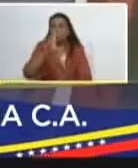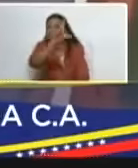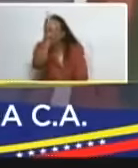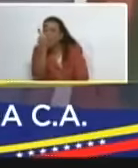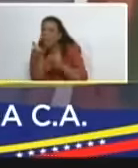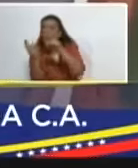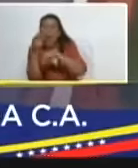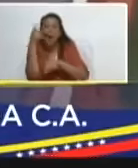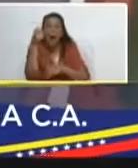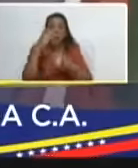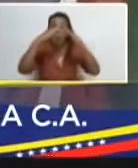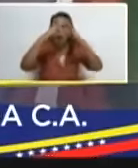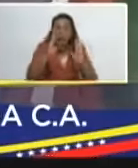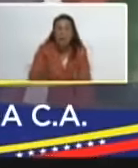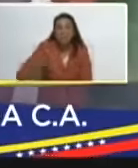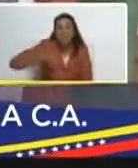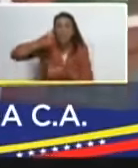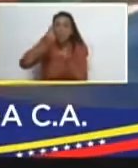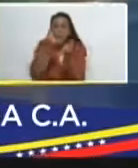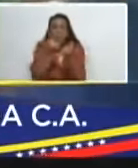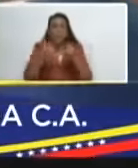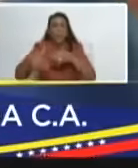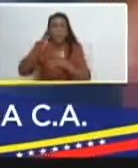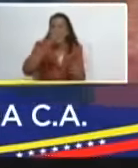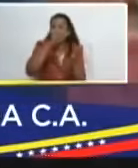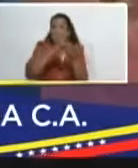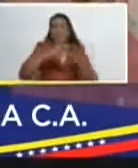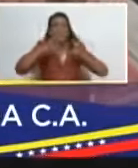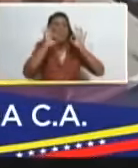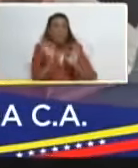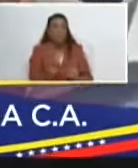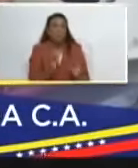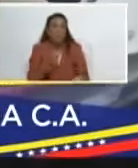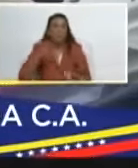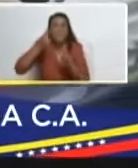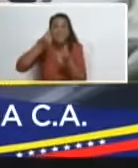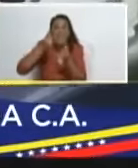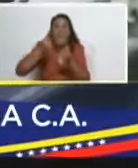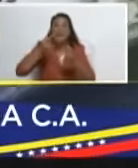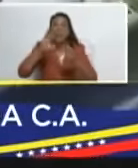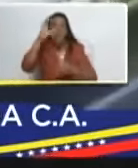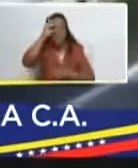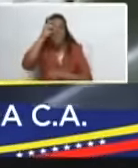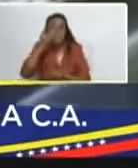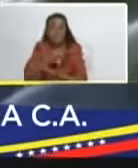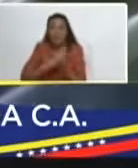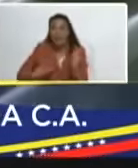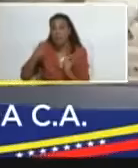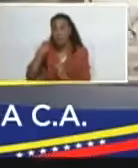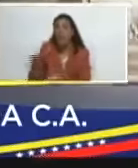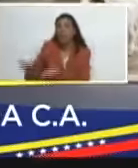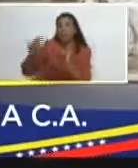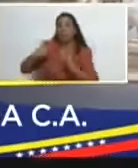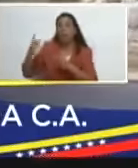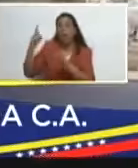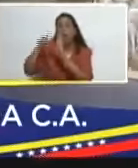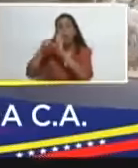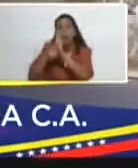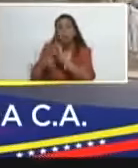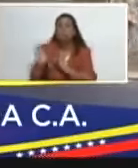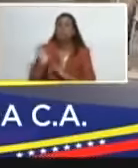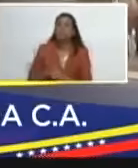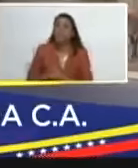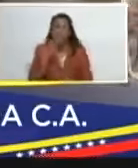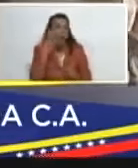buscando también con las casas de bolsa, articulando con todos los instrumentos bursátiles que también la vicepresidenta de la República ha mencionado, teniendo